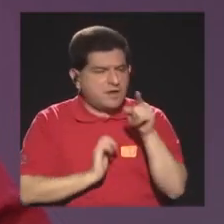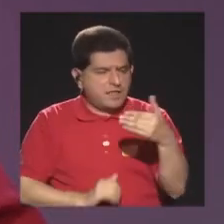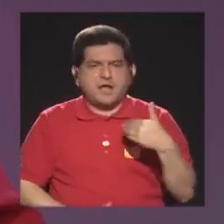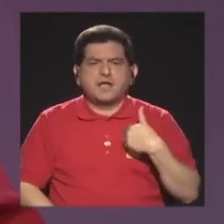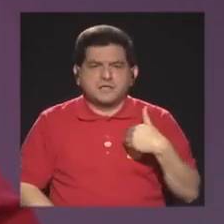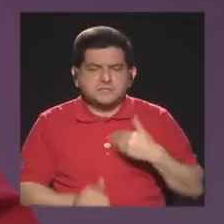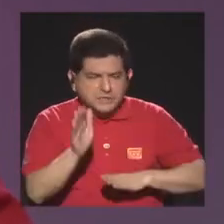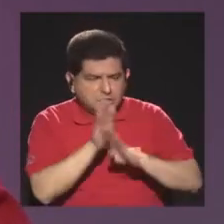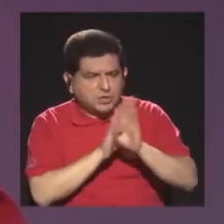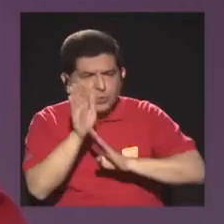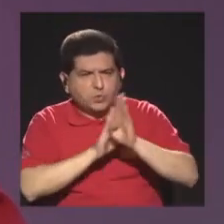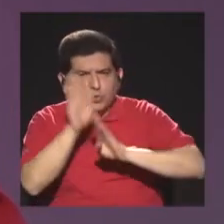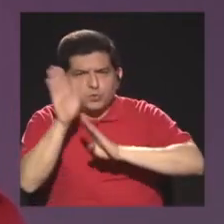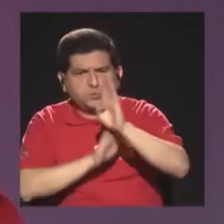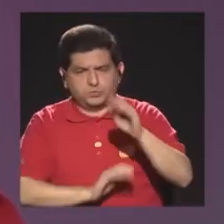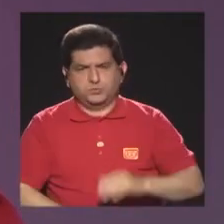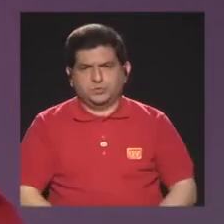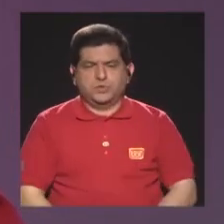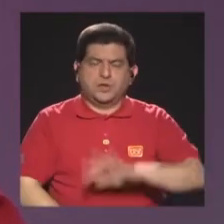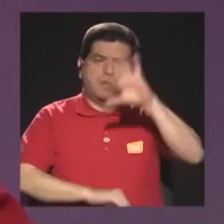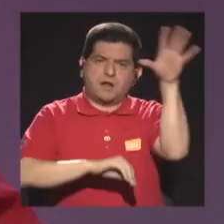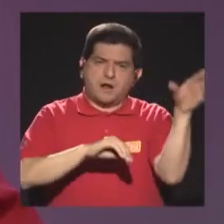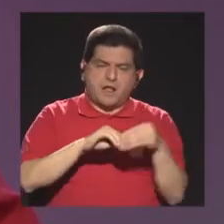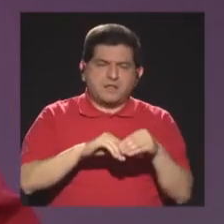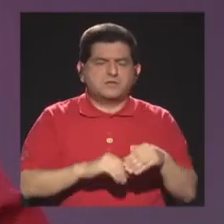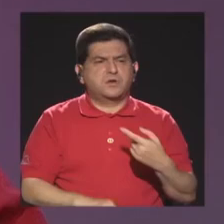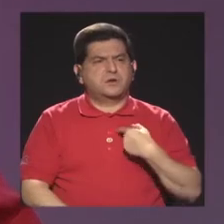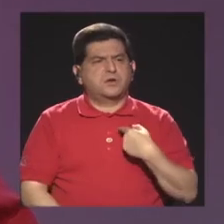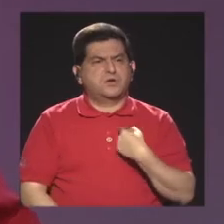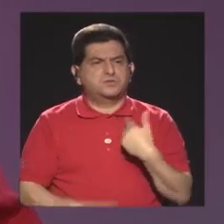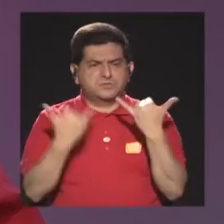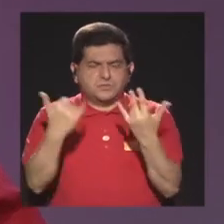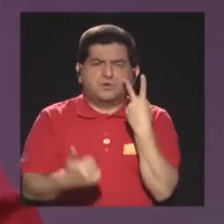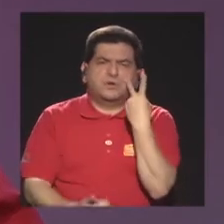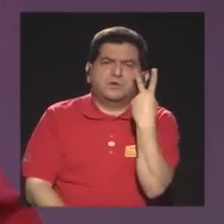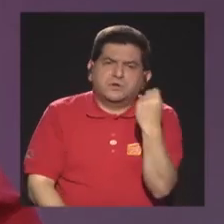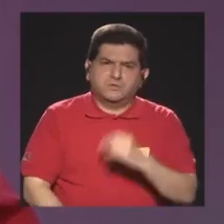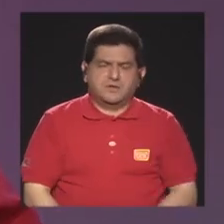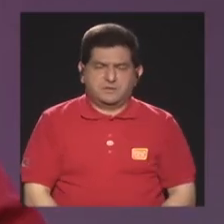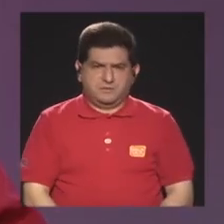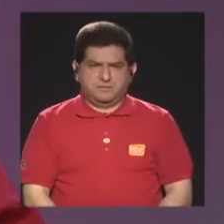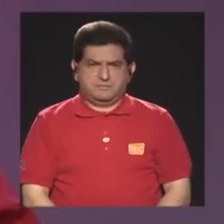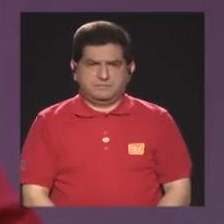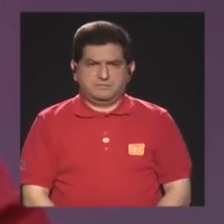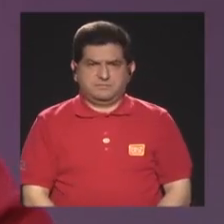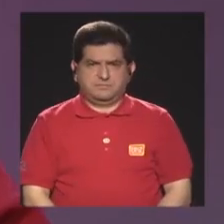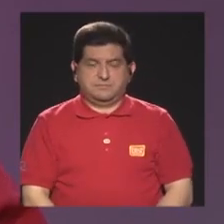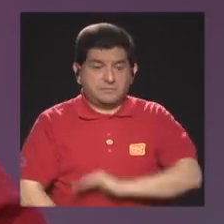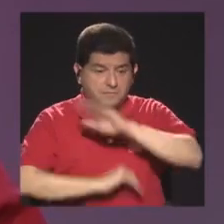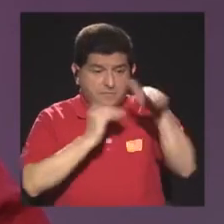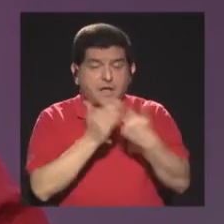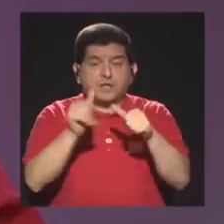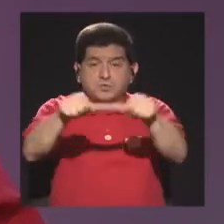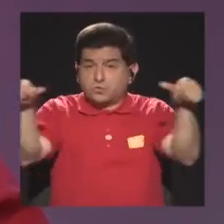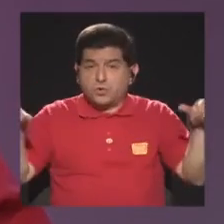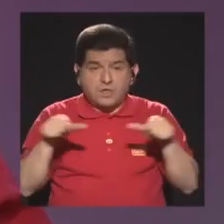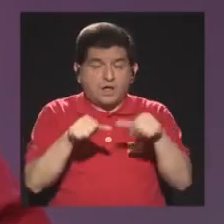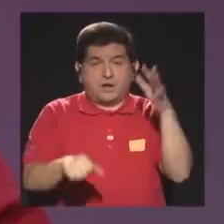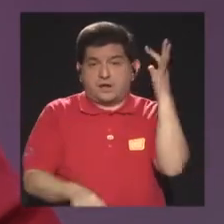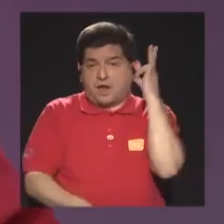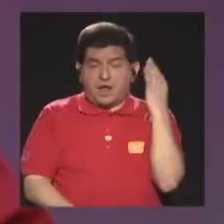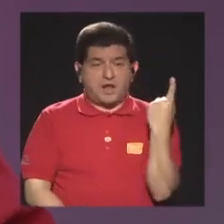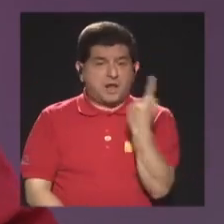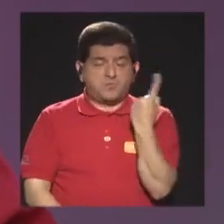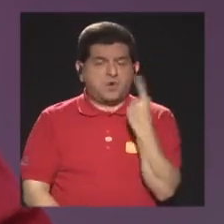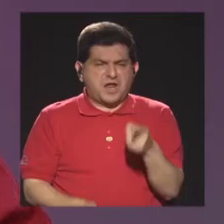que desarrollar, más por lo que yo he podido apreciar, inclusive como en todo campo, a las mujeres siempre